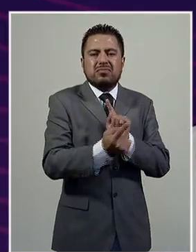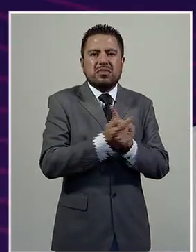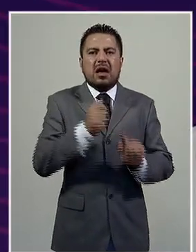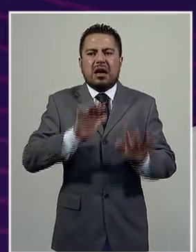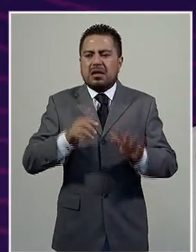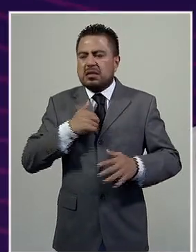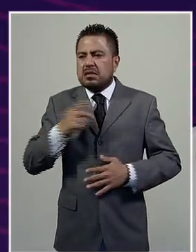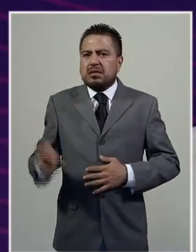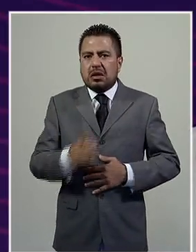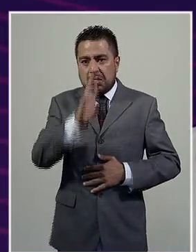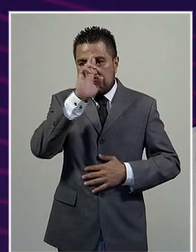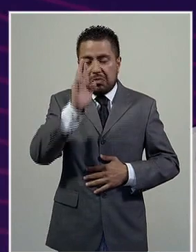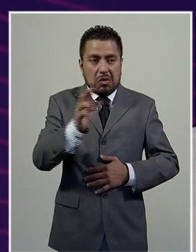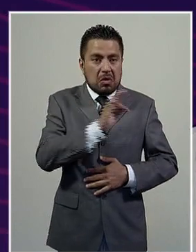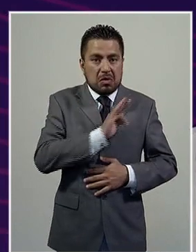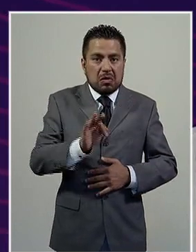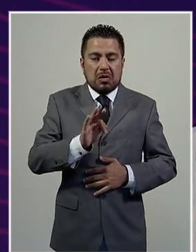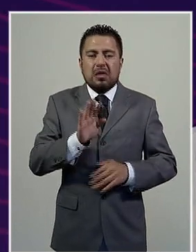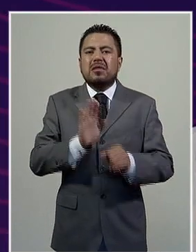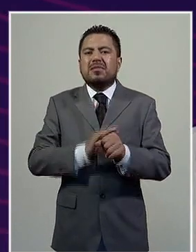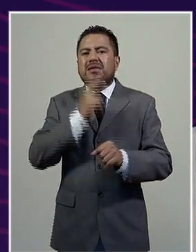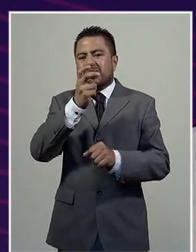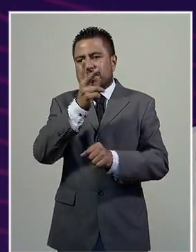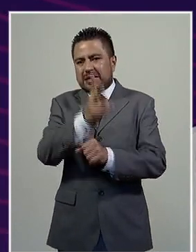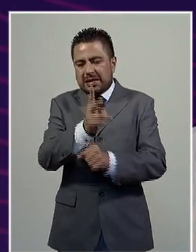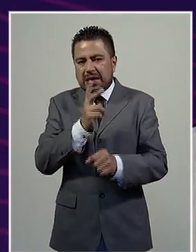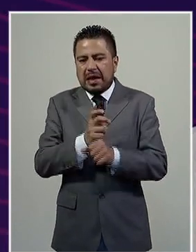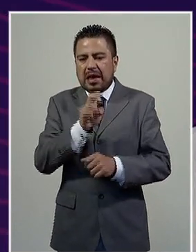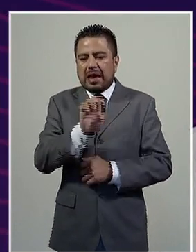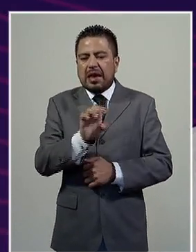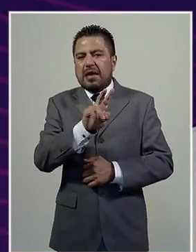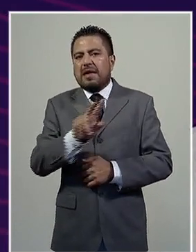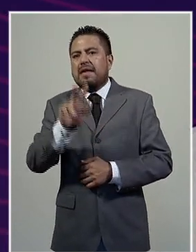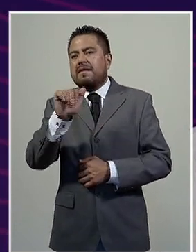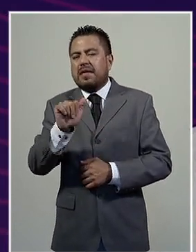pregunto si no te lo prohíben. Para eso invitamos a Eva. ¿No? Porque